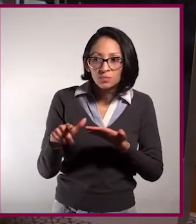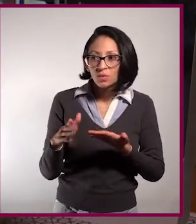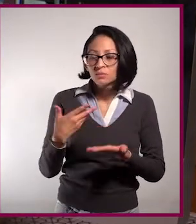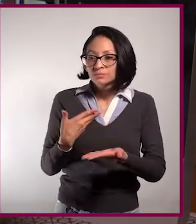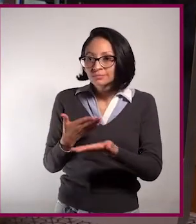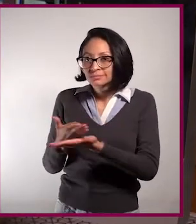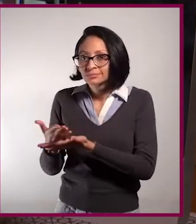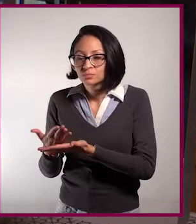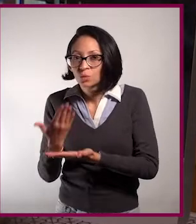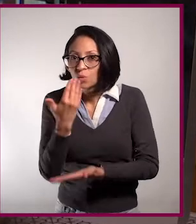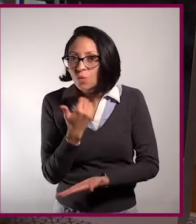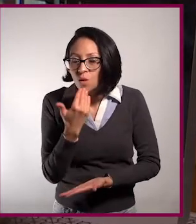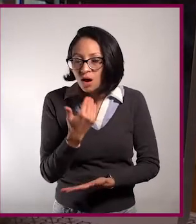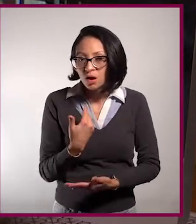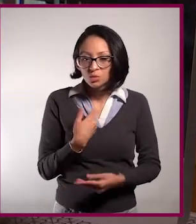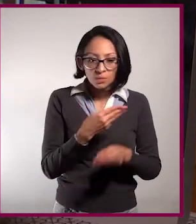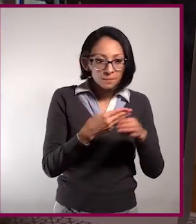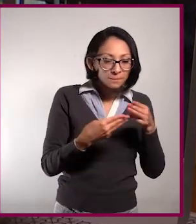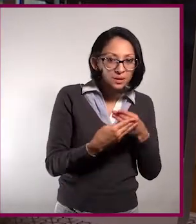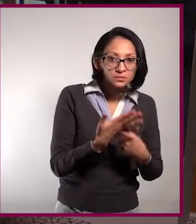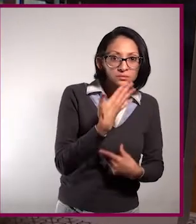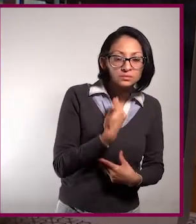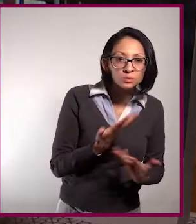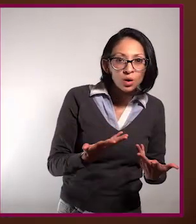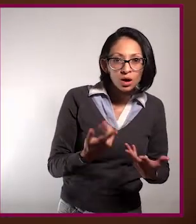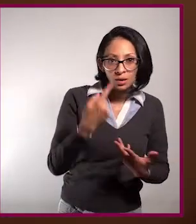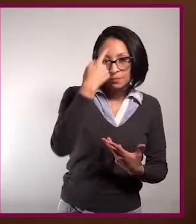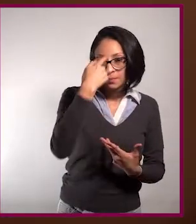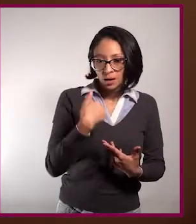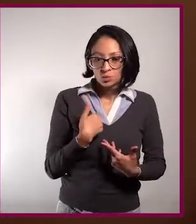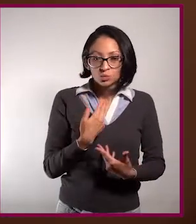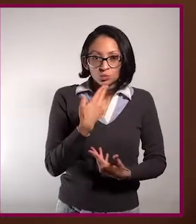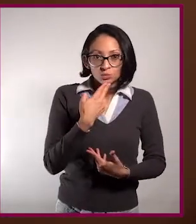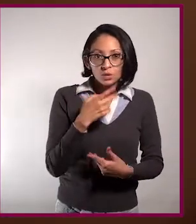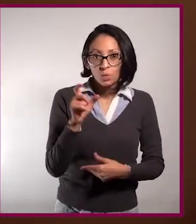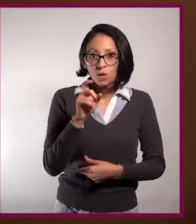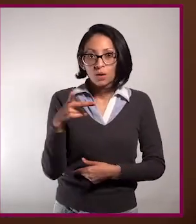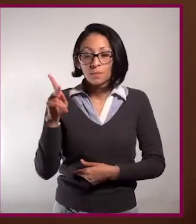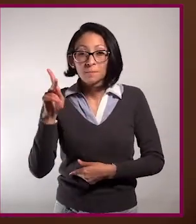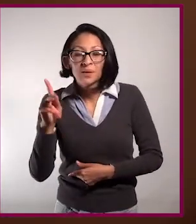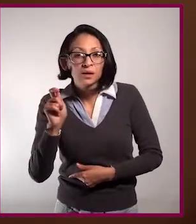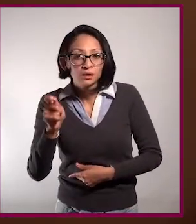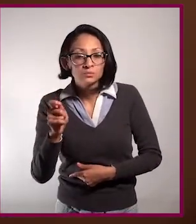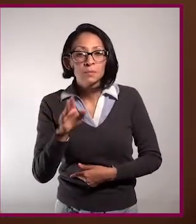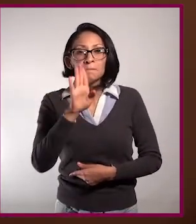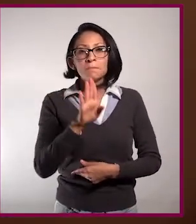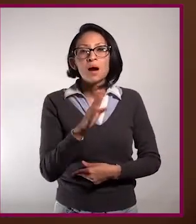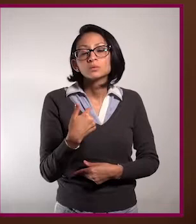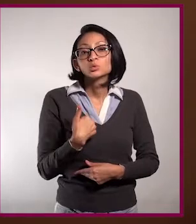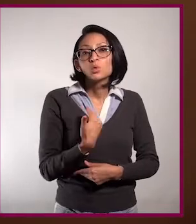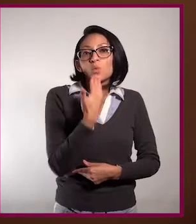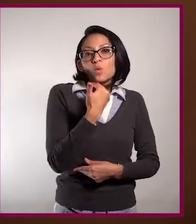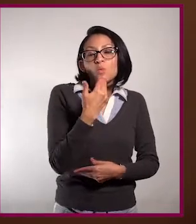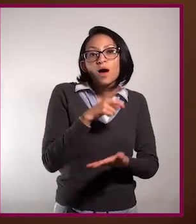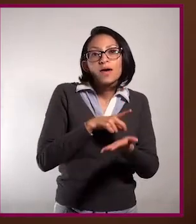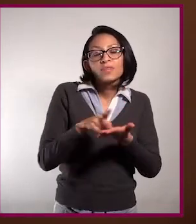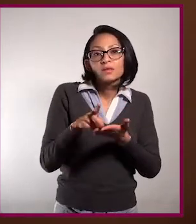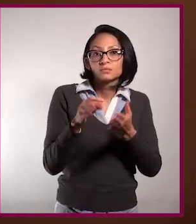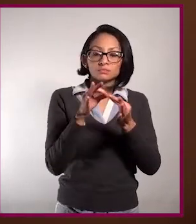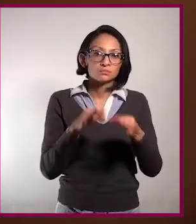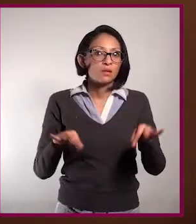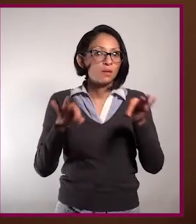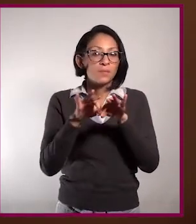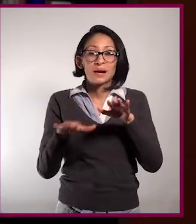no tenemos la posibilidad de acceder a todos estos insumos, pues entonces estamos diciendo que no tenemos derechos fundamentales